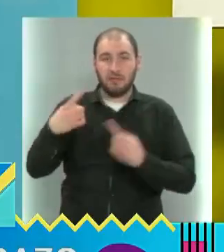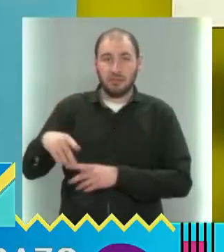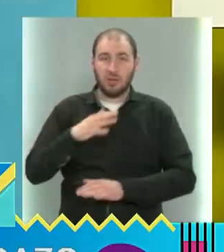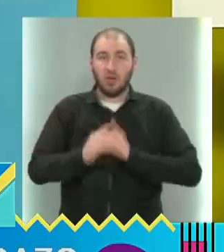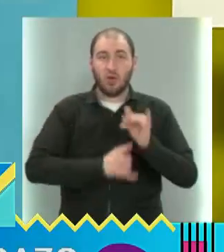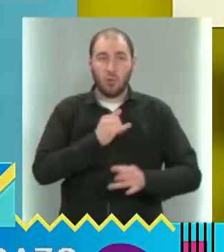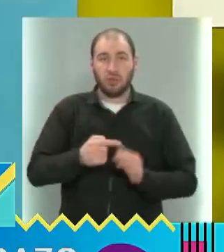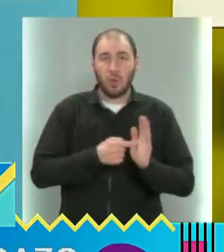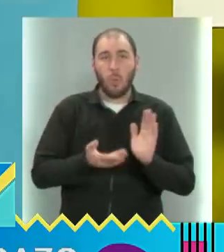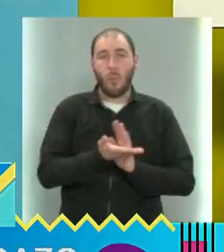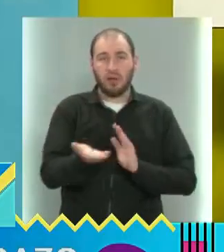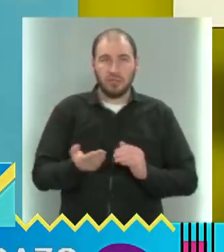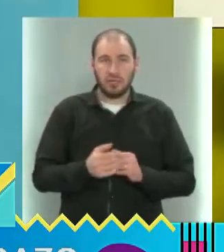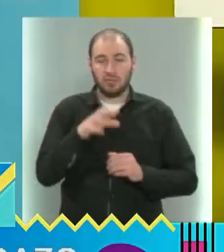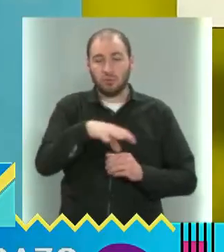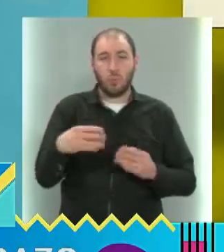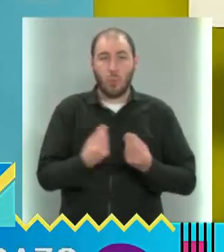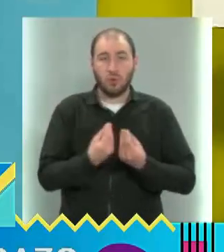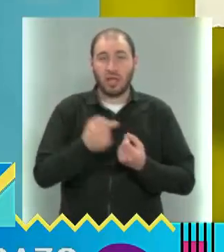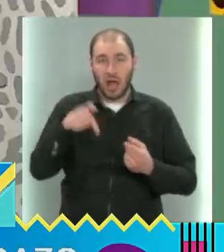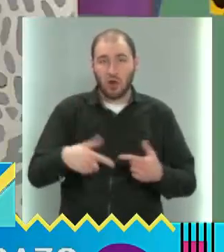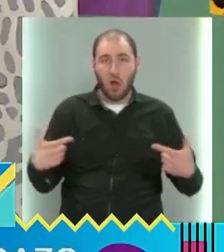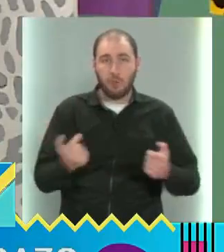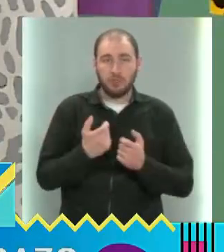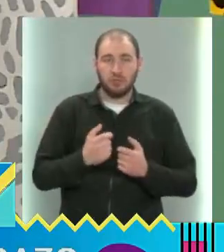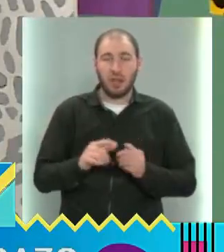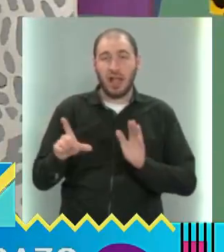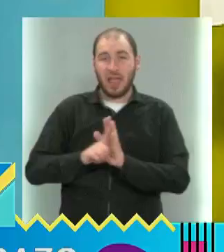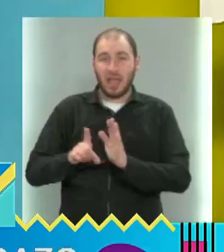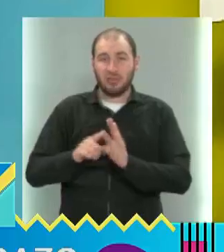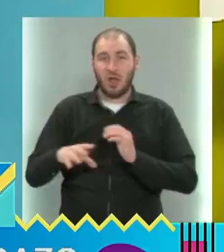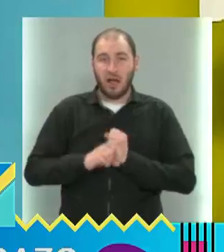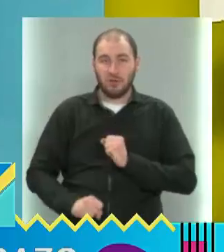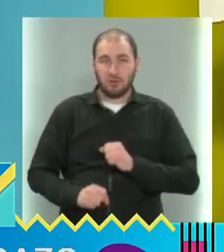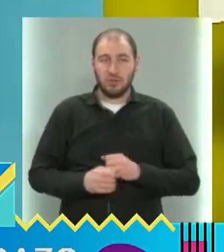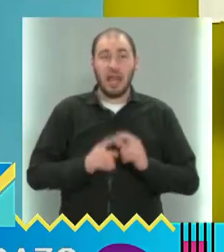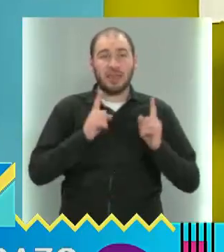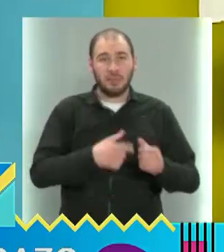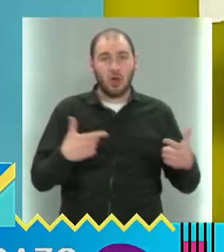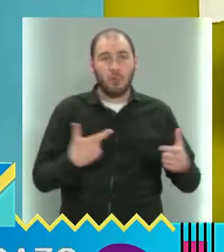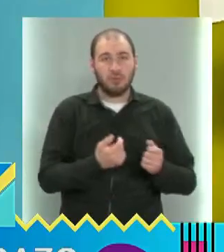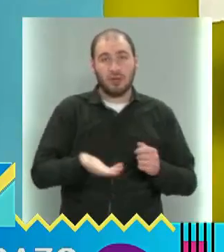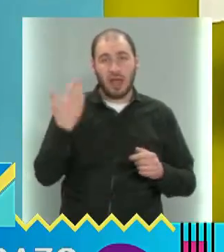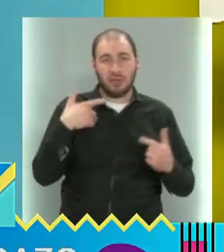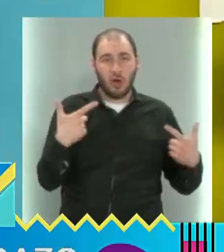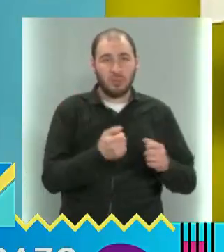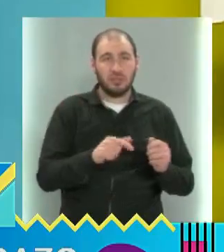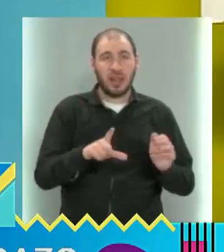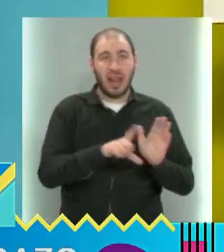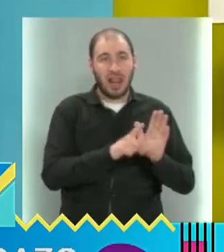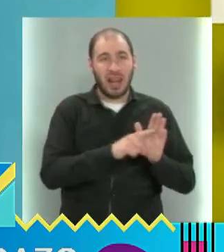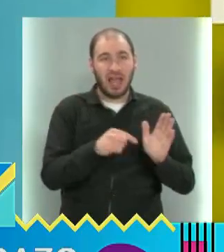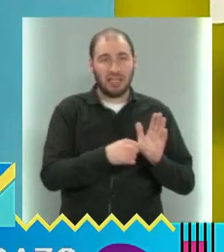dicho o se ha querido mostrar que muchos sectores que hoy se oponen a esta legalización del aborto también se opusieron en su momento a